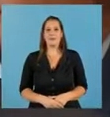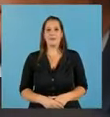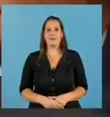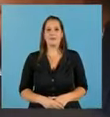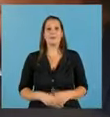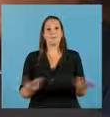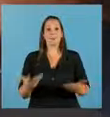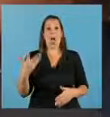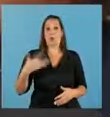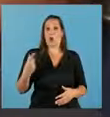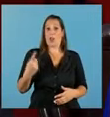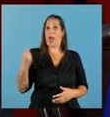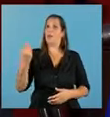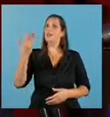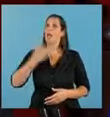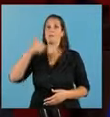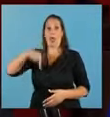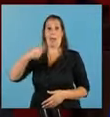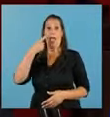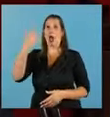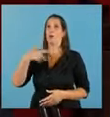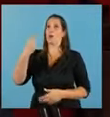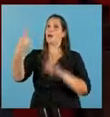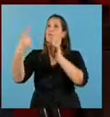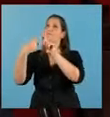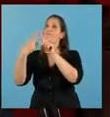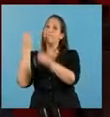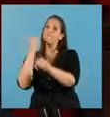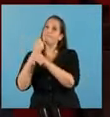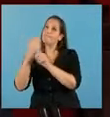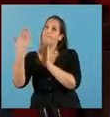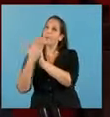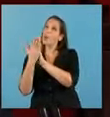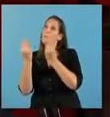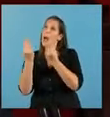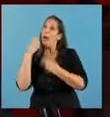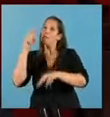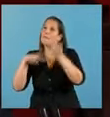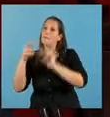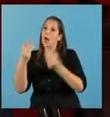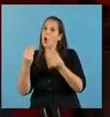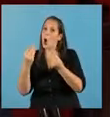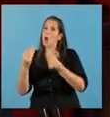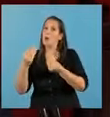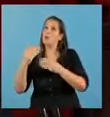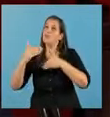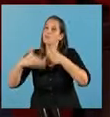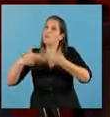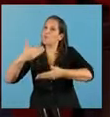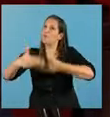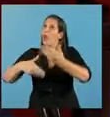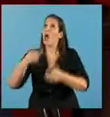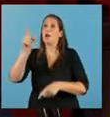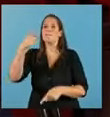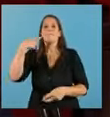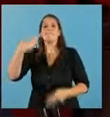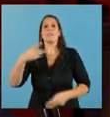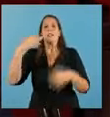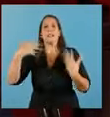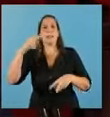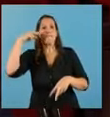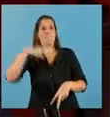Con las autoridades del Fondo Monetario Internacional venimos trabajando en forma constructiva. Han reconocido lo profundamente grave que es